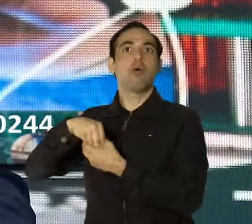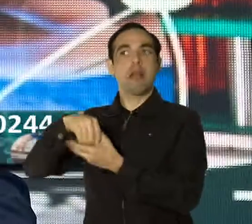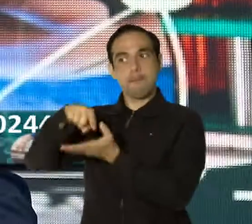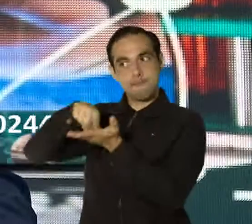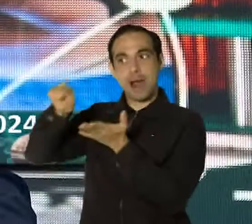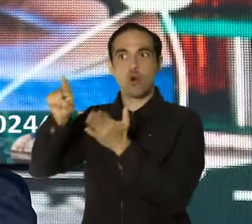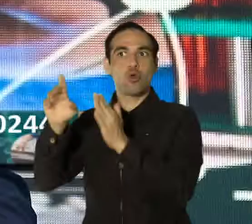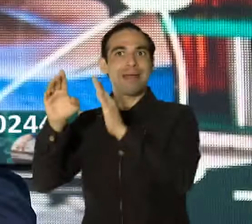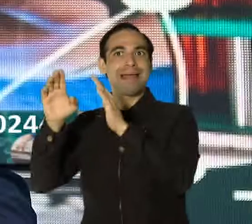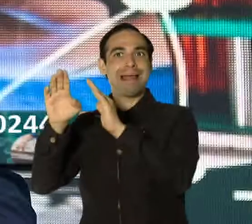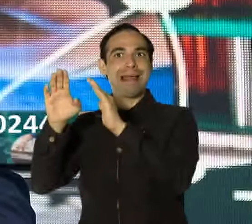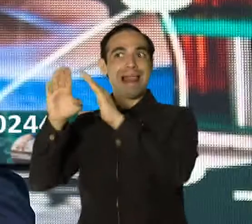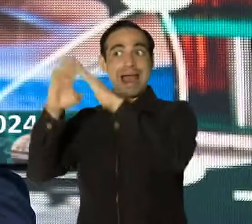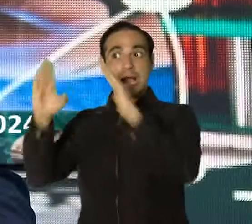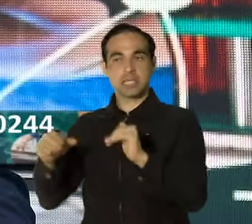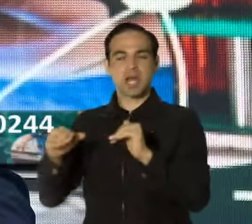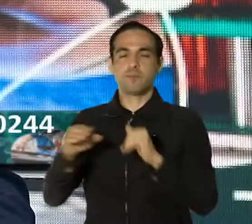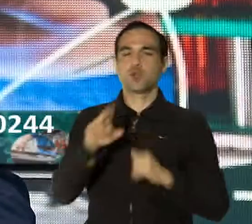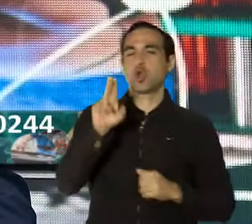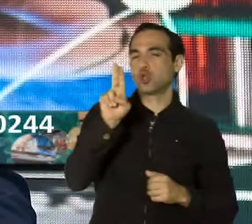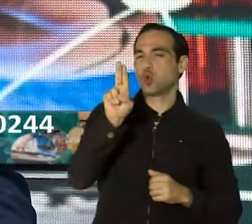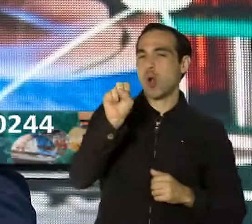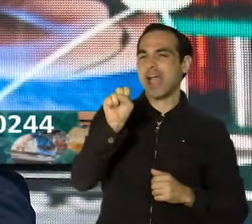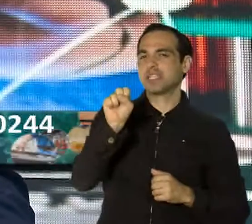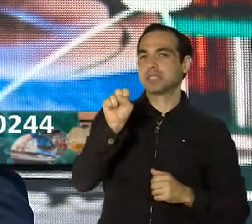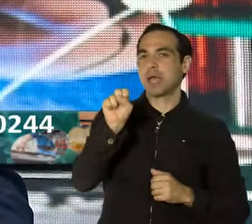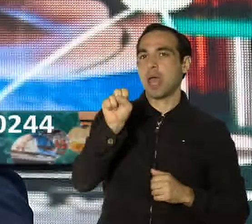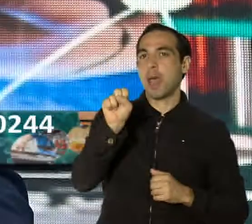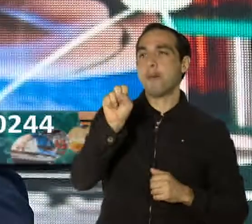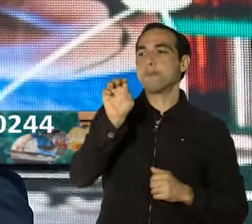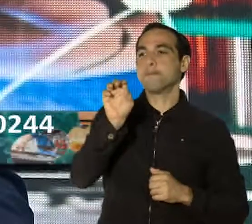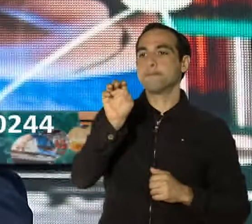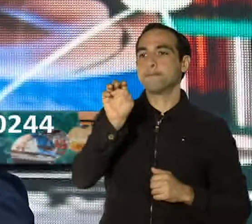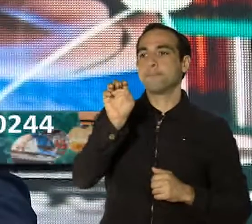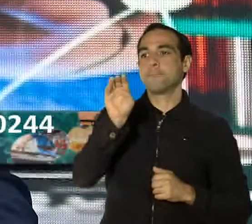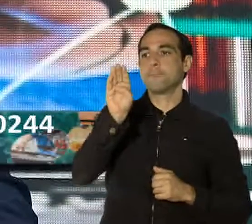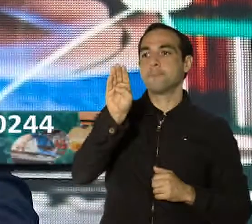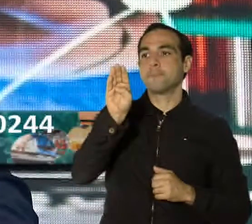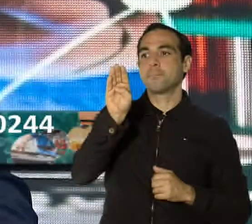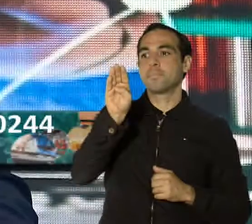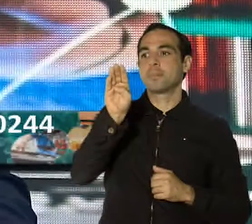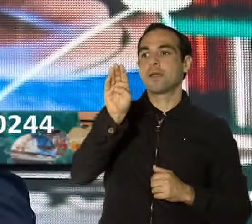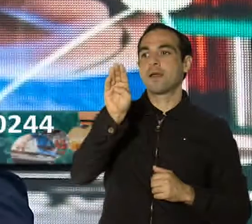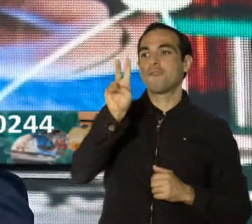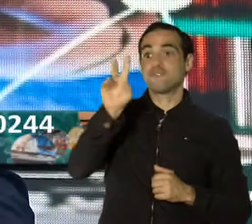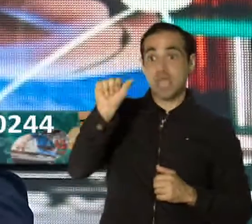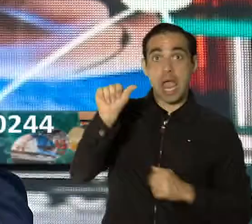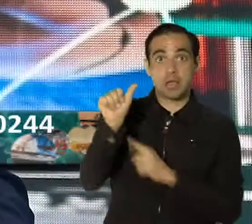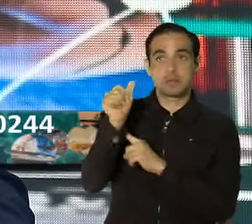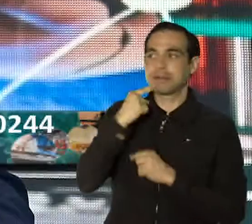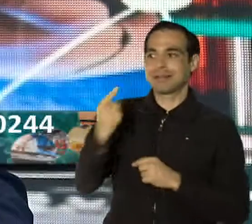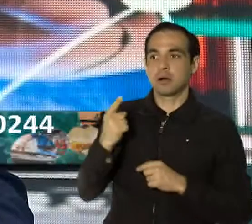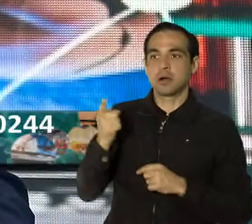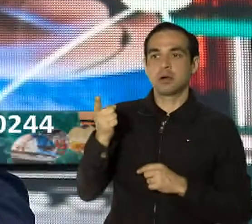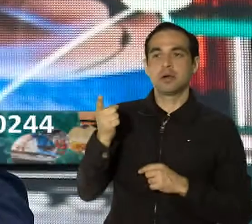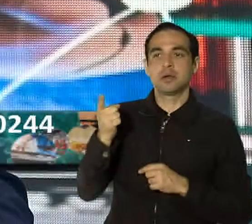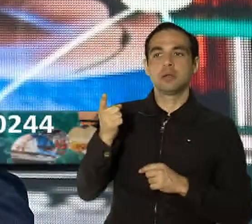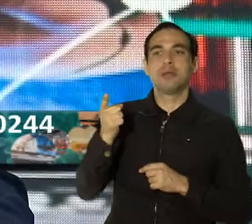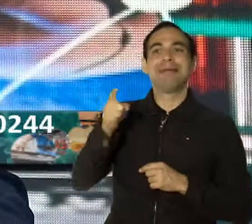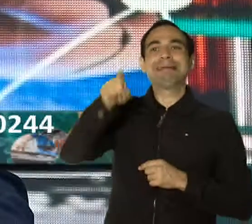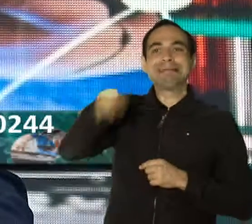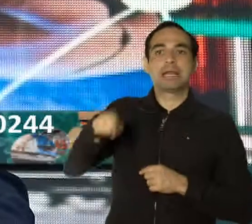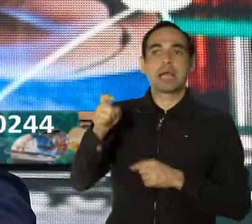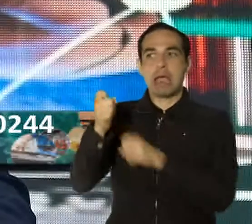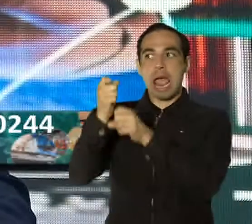con USDA, que tiene que tener un 29, es el máximo que debería de tener ese pago de la propiedad de su ingreso